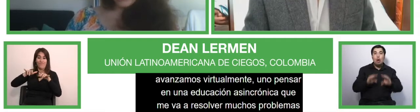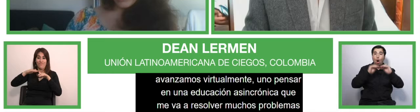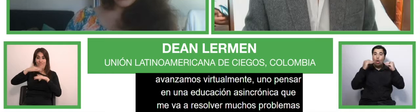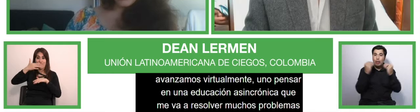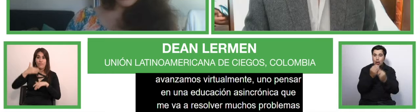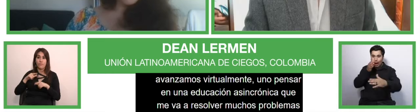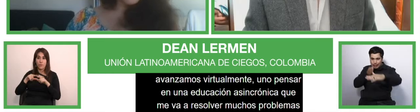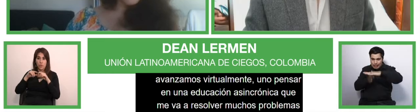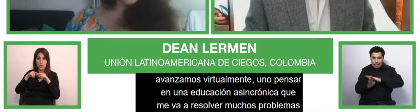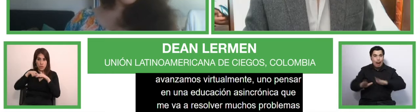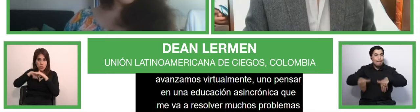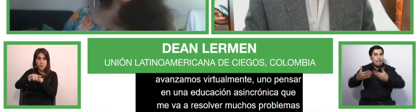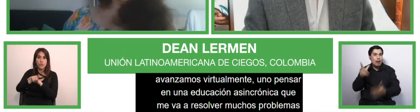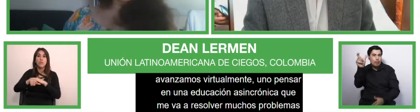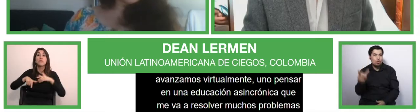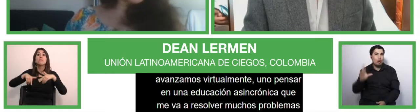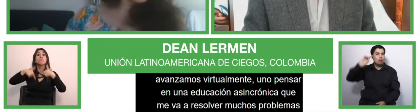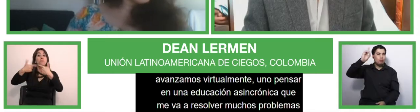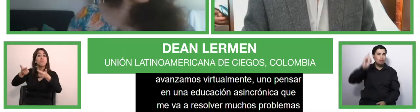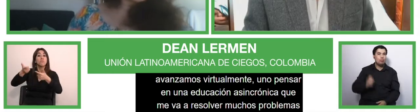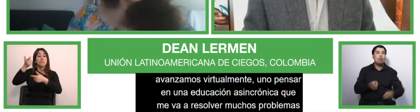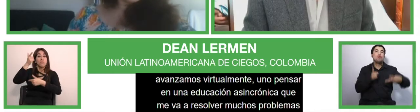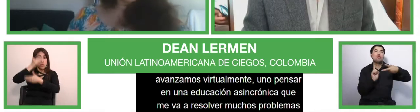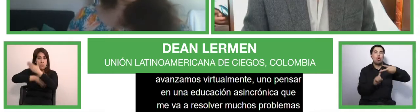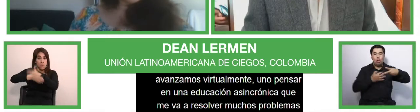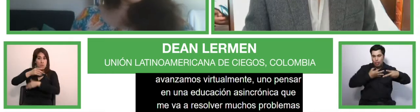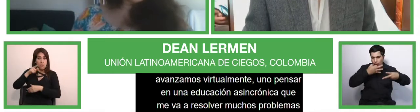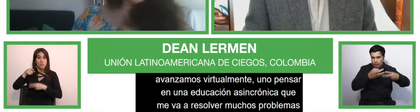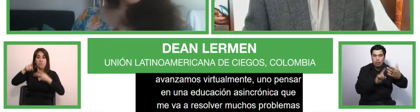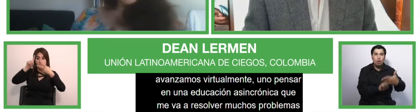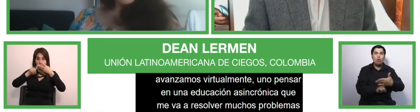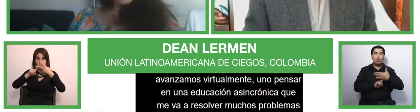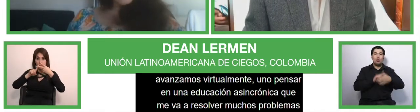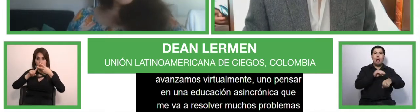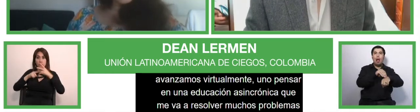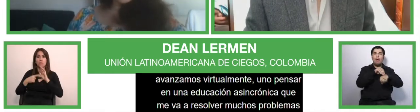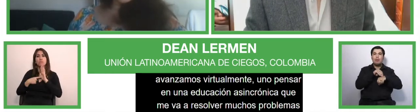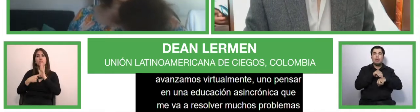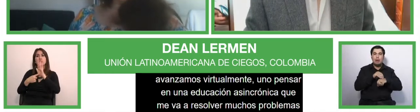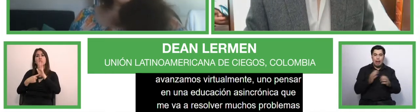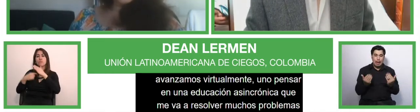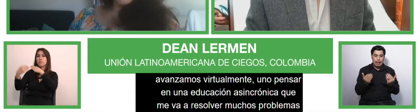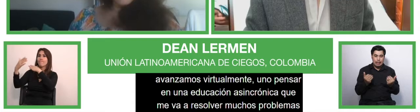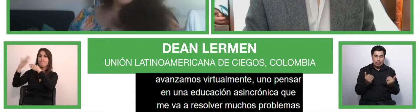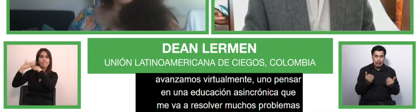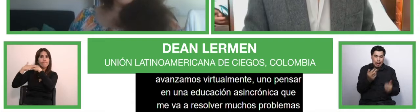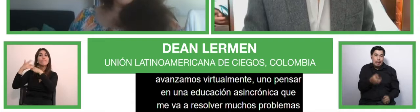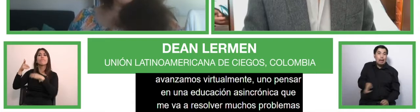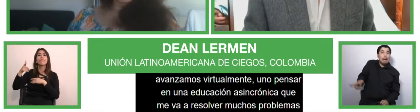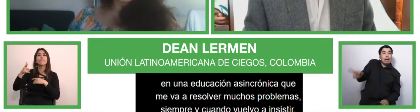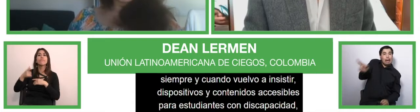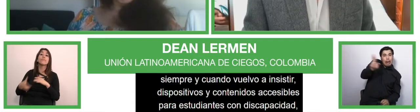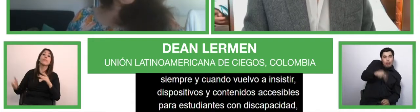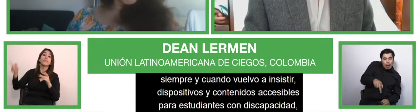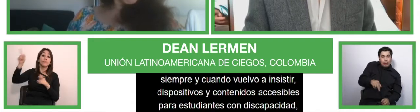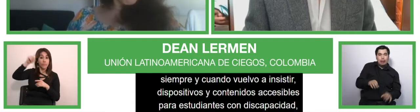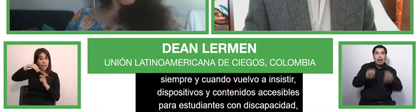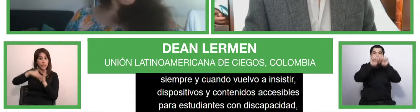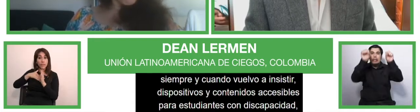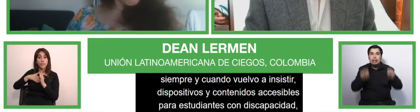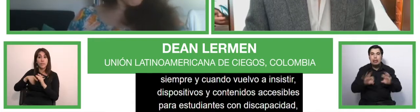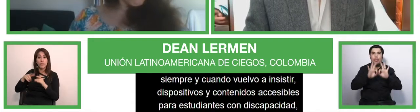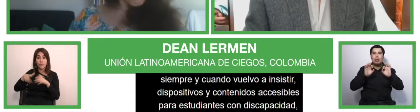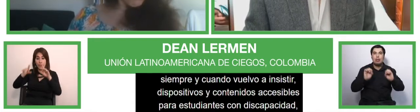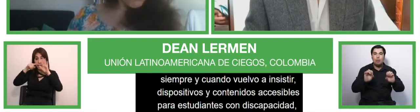discapacidad. Dos, nos señala la necesidad de replantear el sistema de evaluación. Y además, la